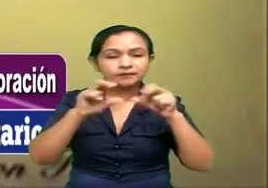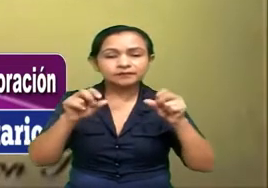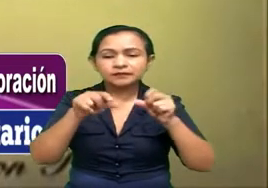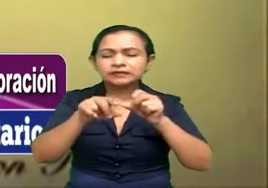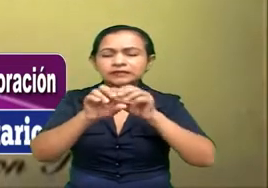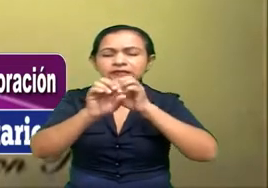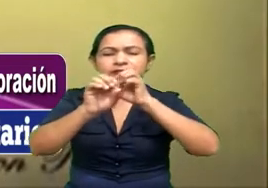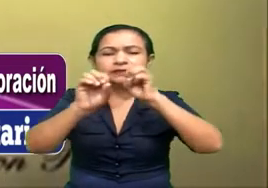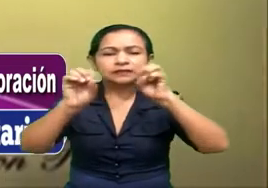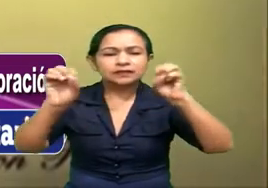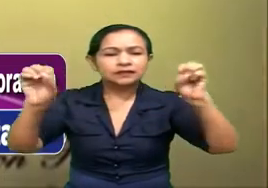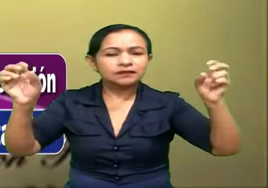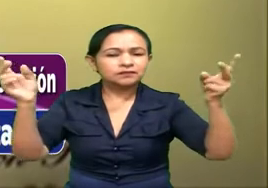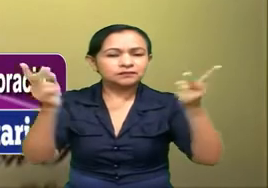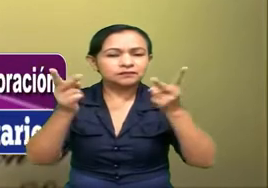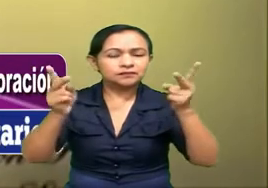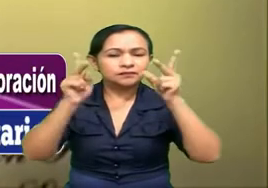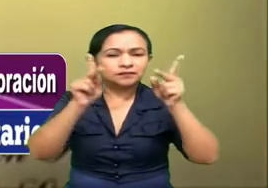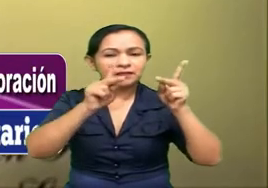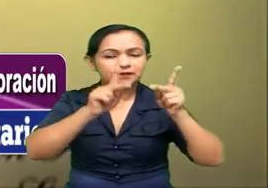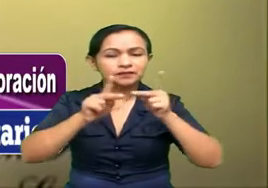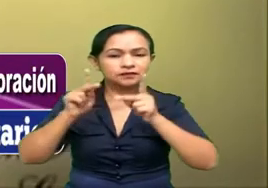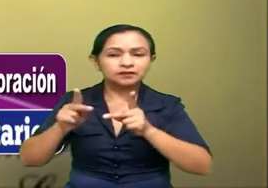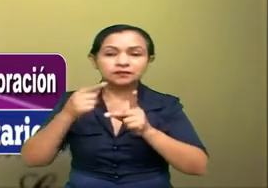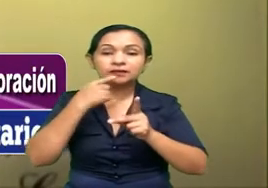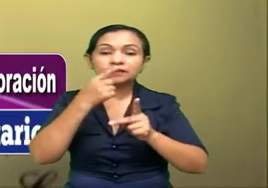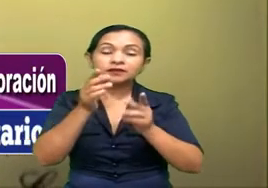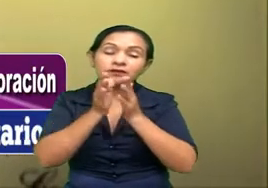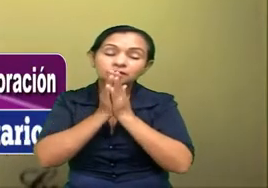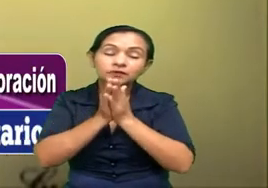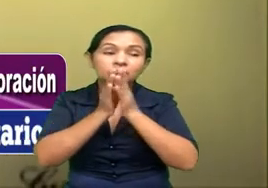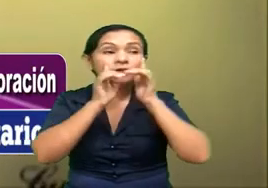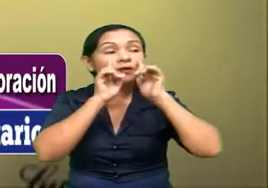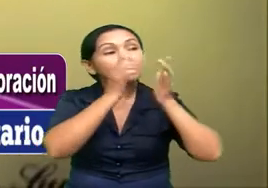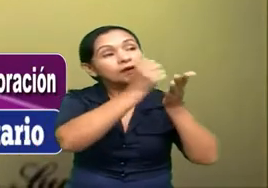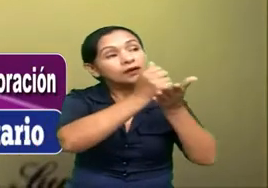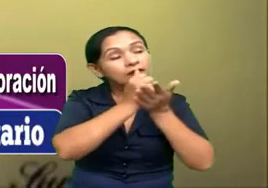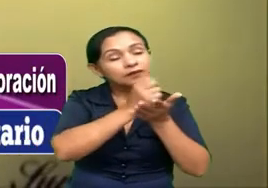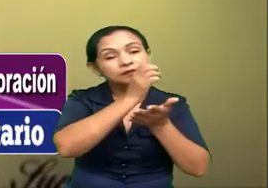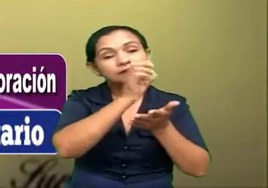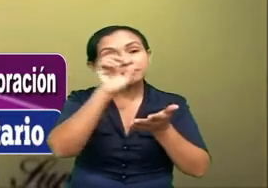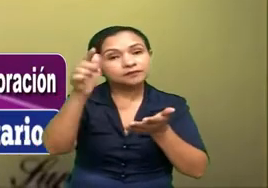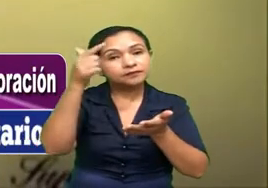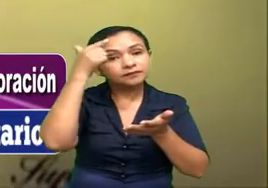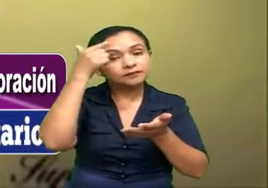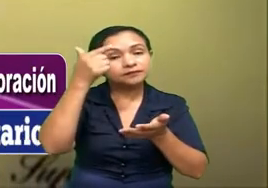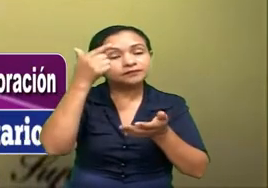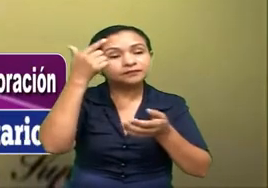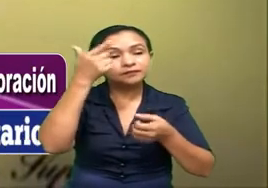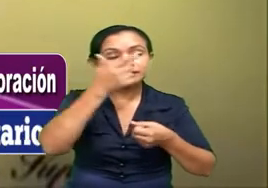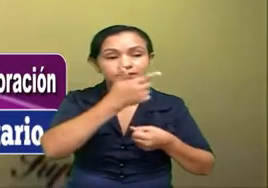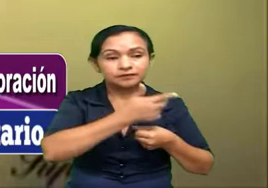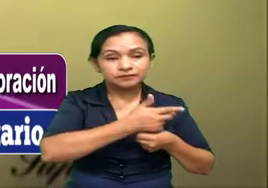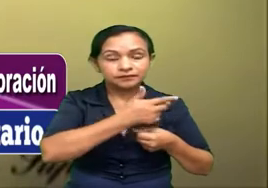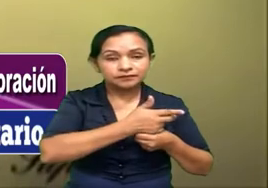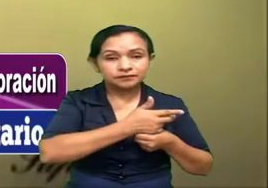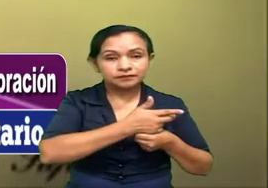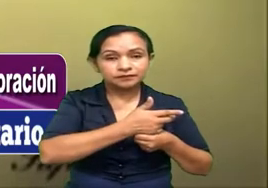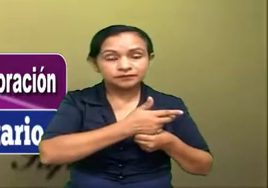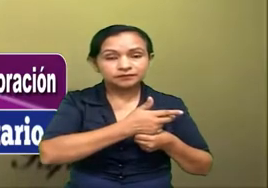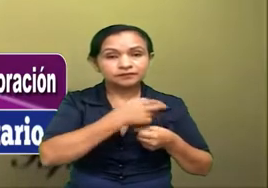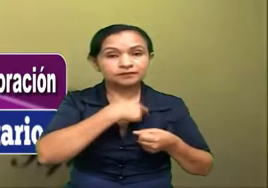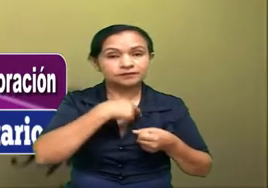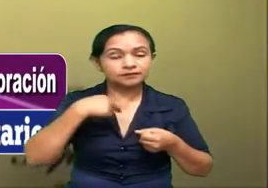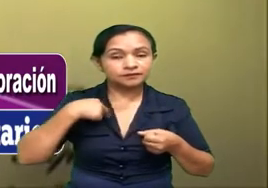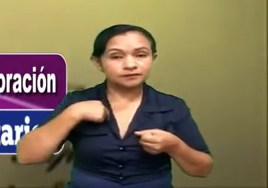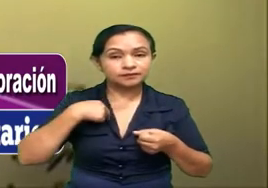despoblada. Entonces pidieron protección al gobierno de Guatemala. Entonces, ¿qué es lo que hizo